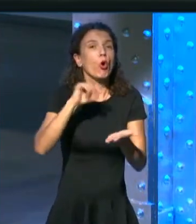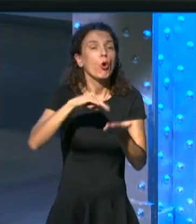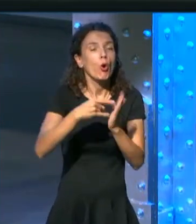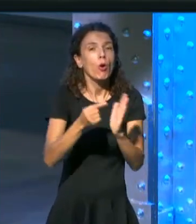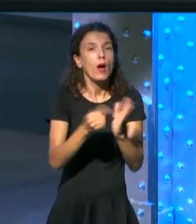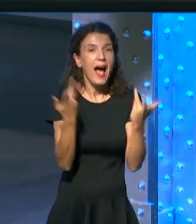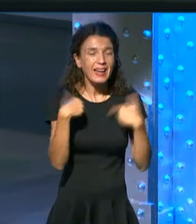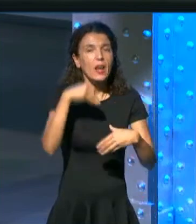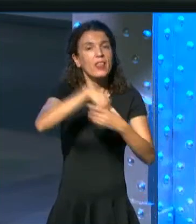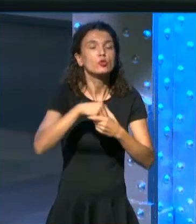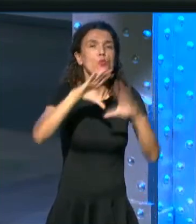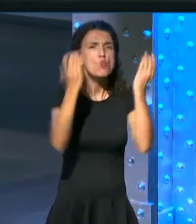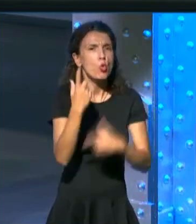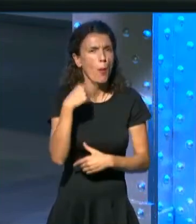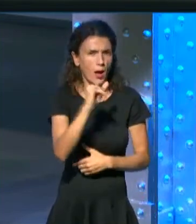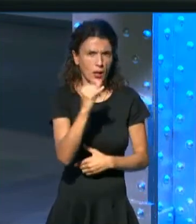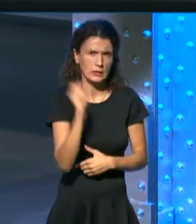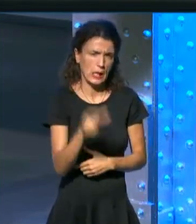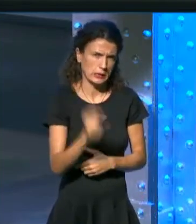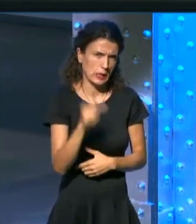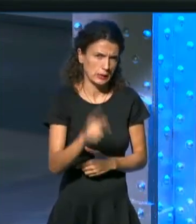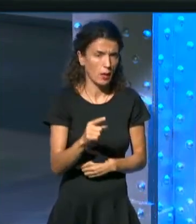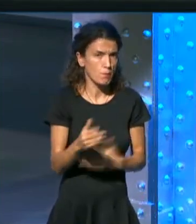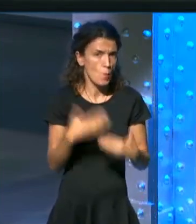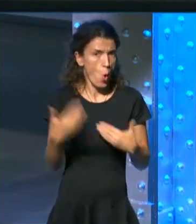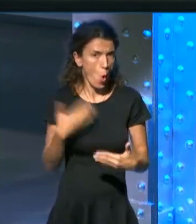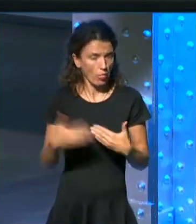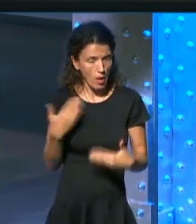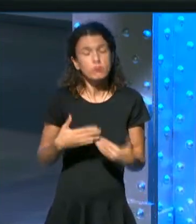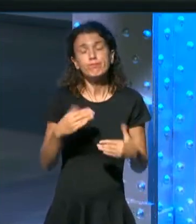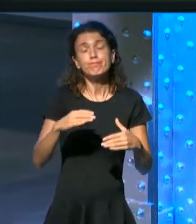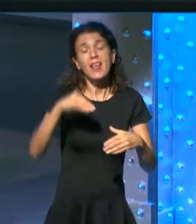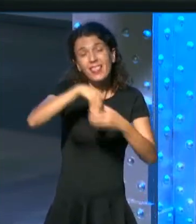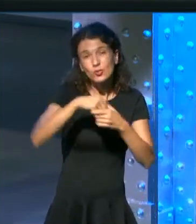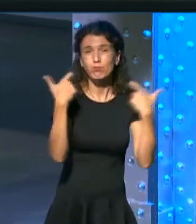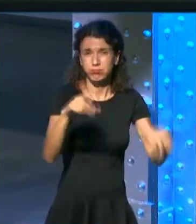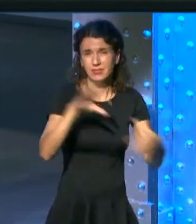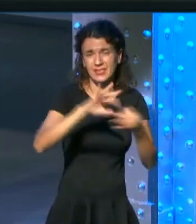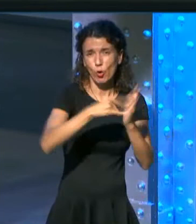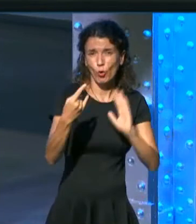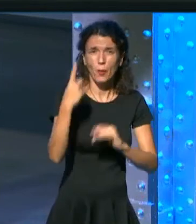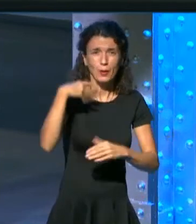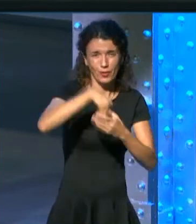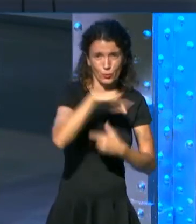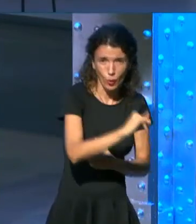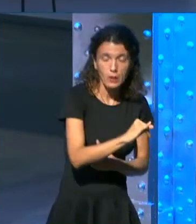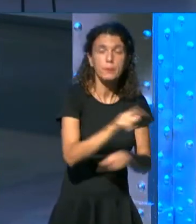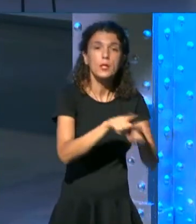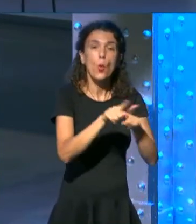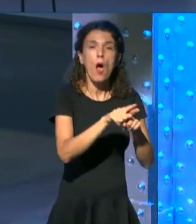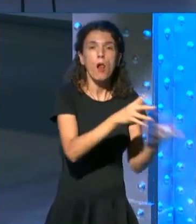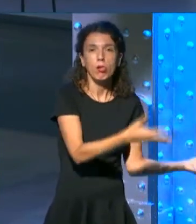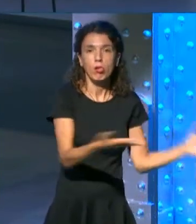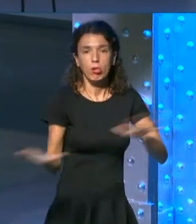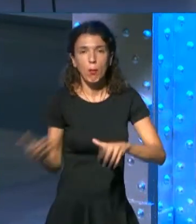menos, en el mundo de la banca. El mundo de la banca, indudablemente, tiene una parte tecnológica muy importante, pero que es una traslación